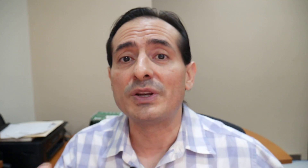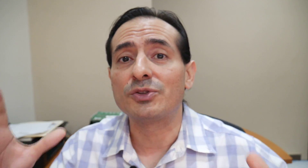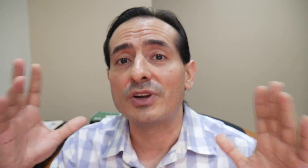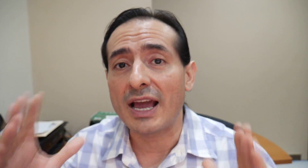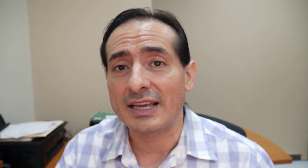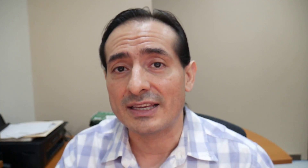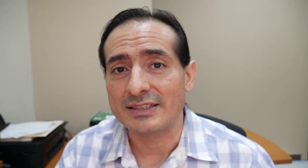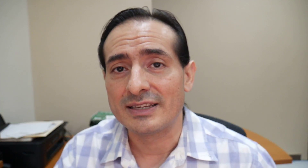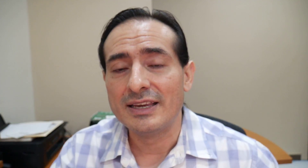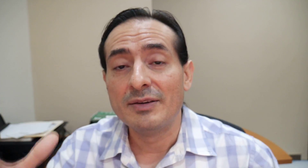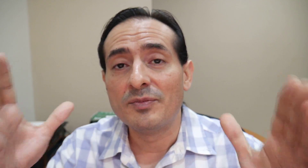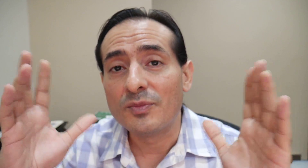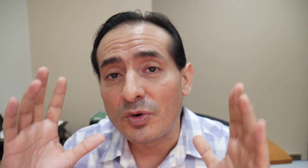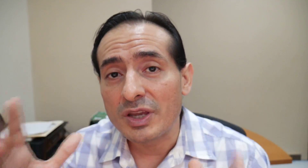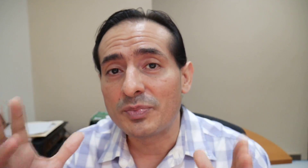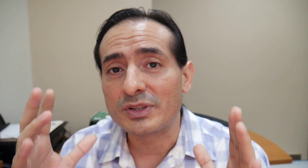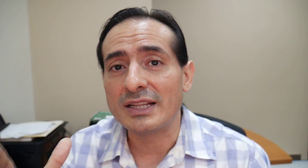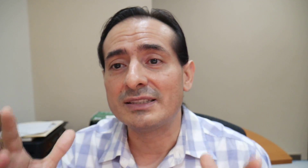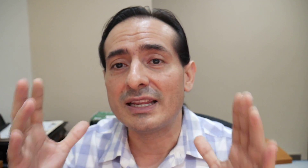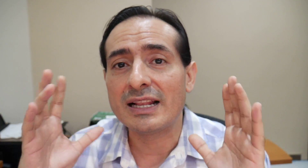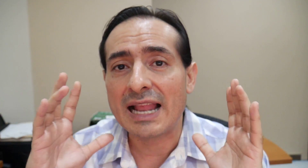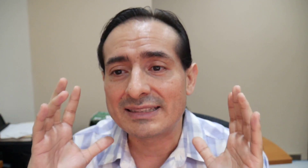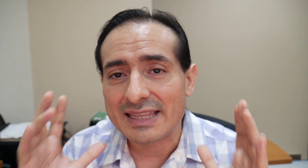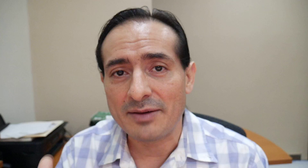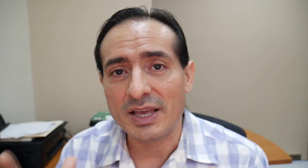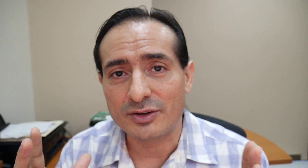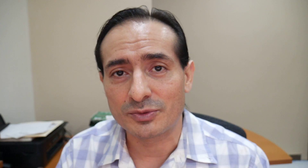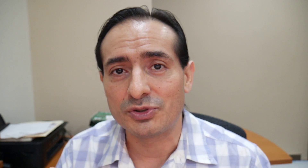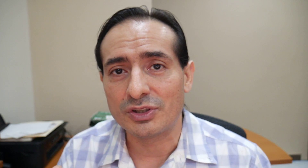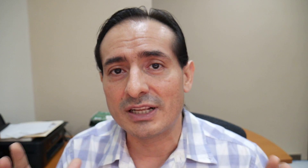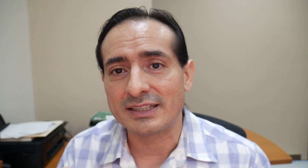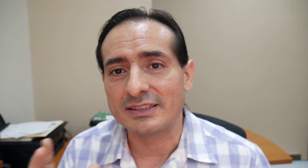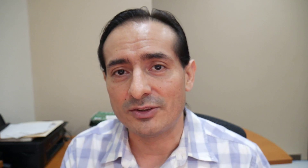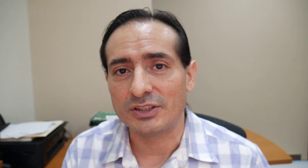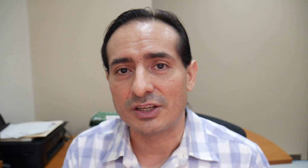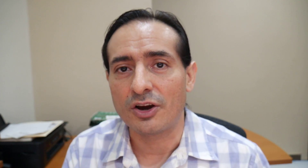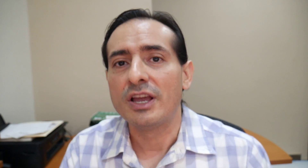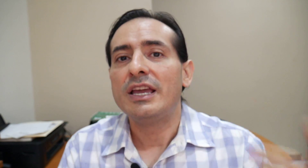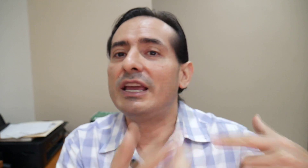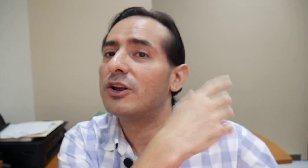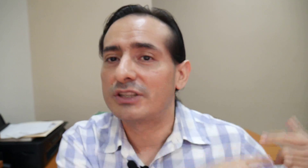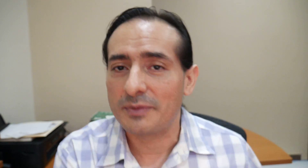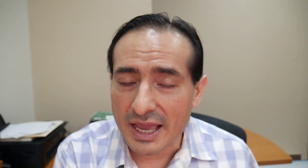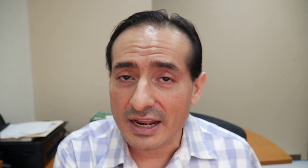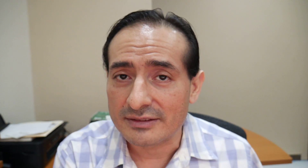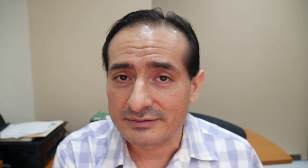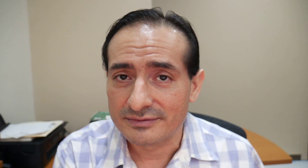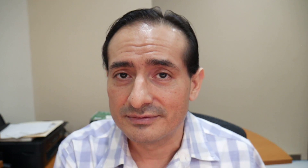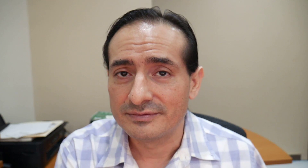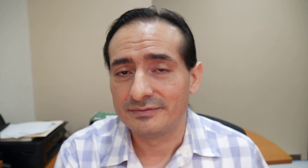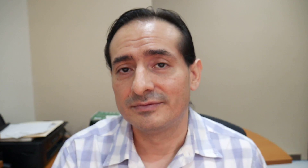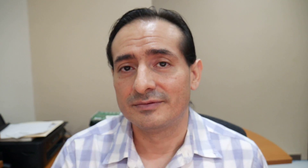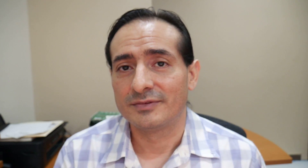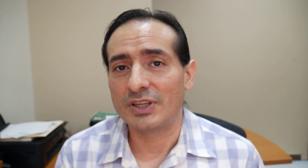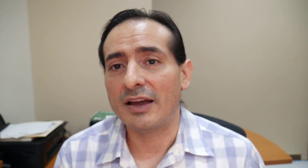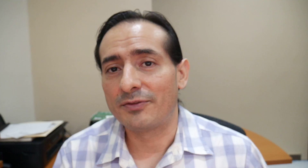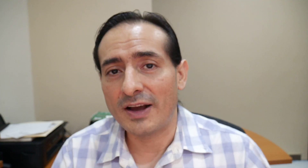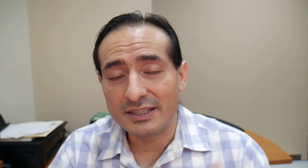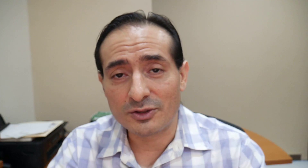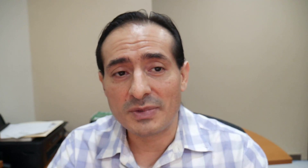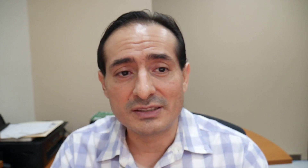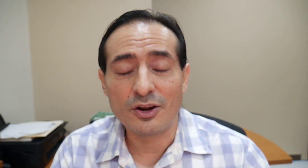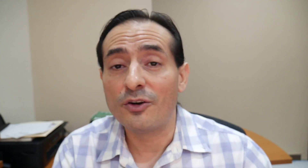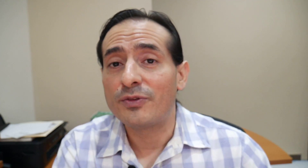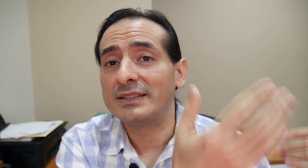son personajes muy importantes en la trama de corrupción del sexenio anterior y los que vienen. O sea,